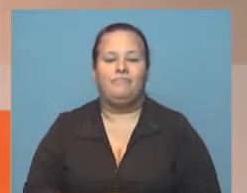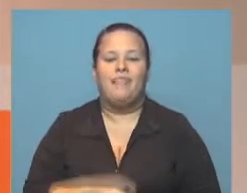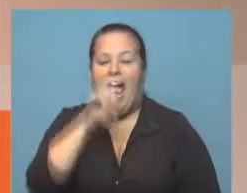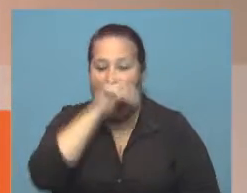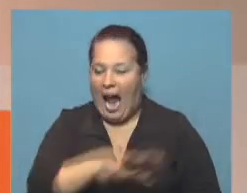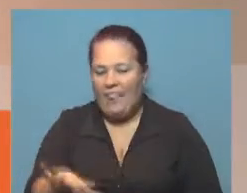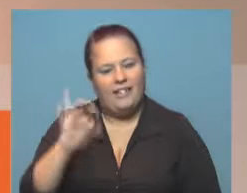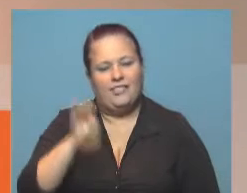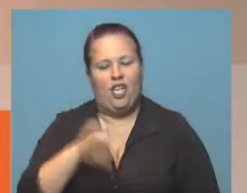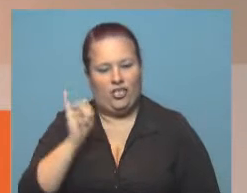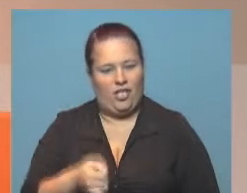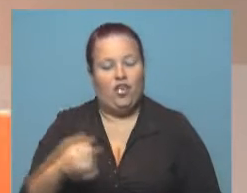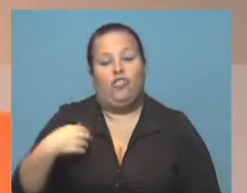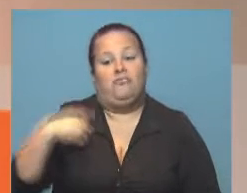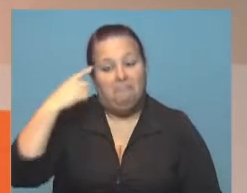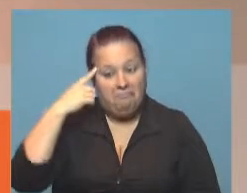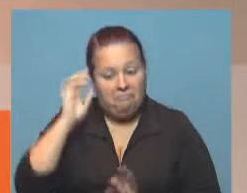de infantes. Yo diría,